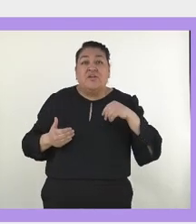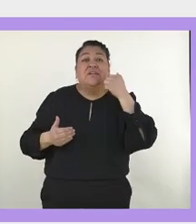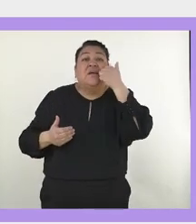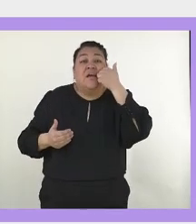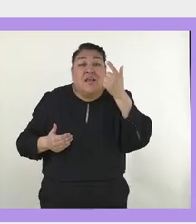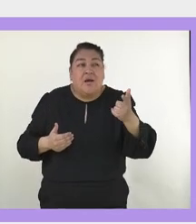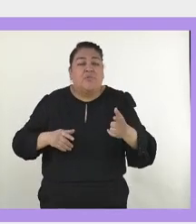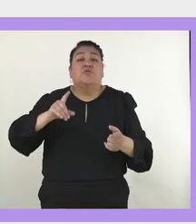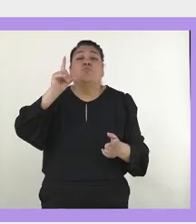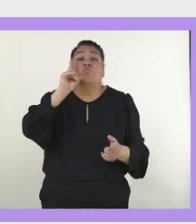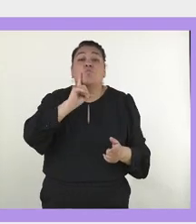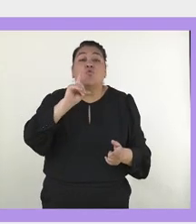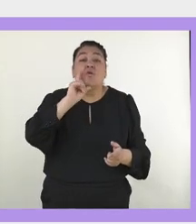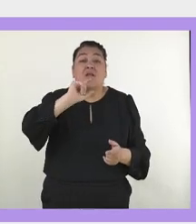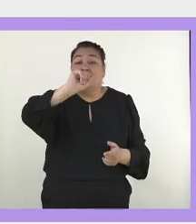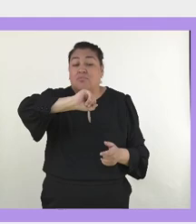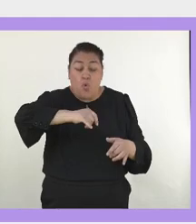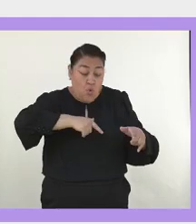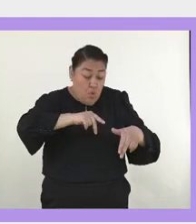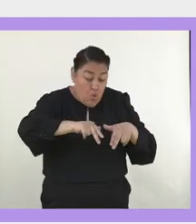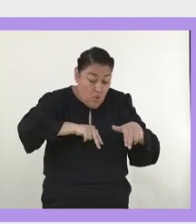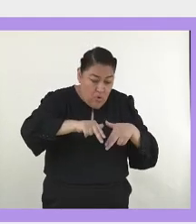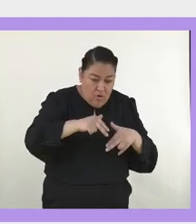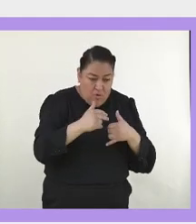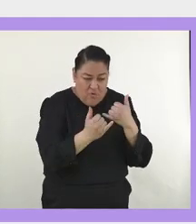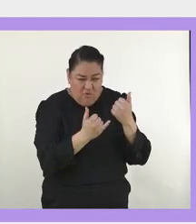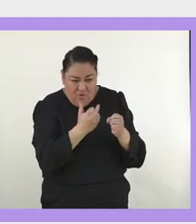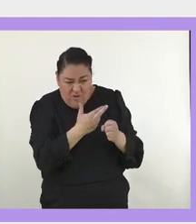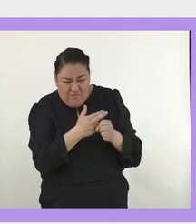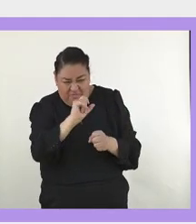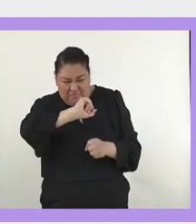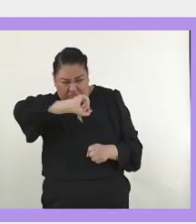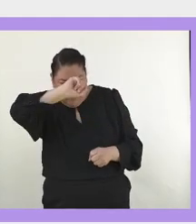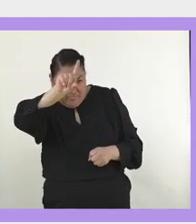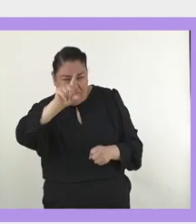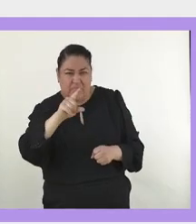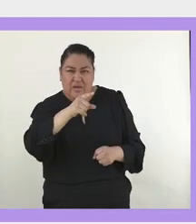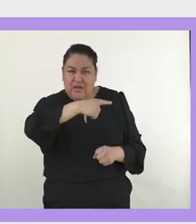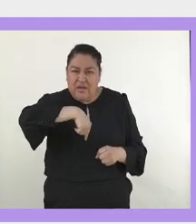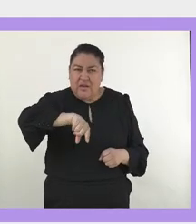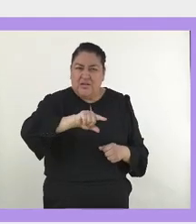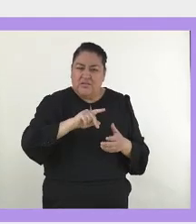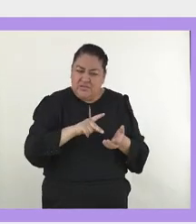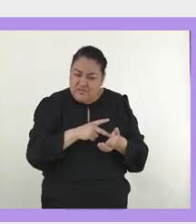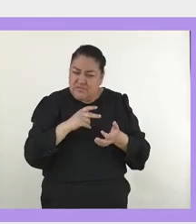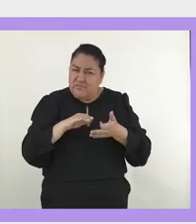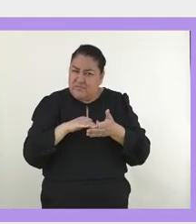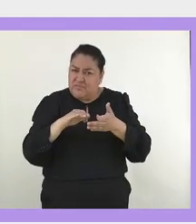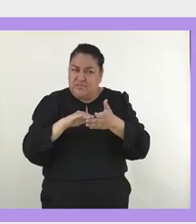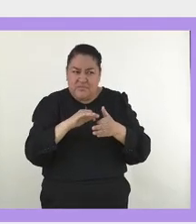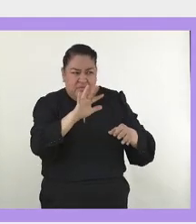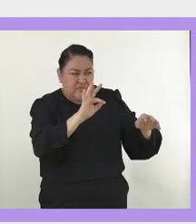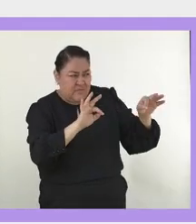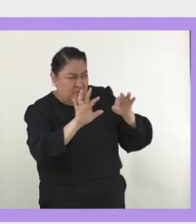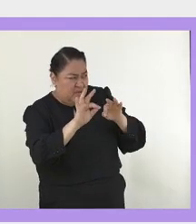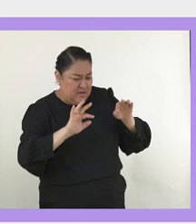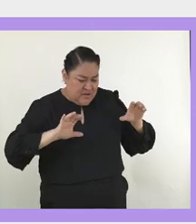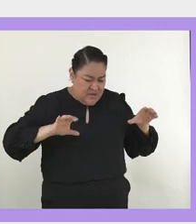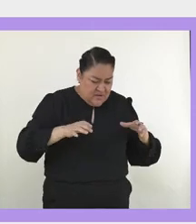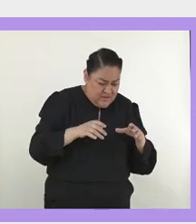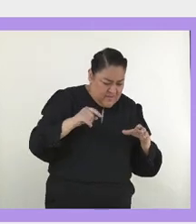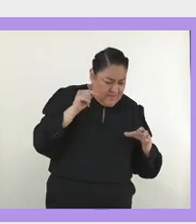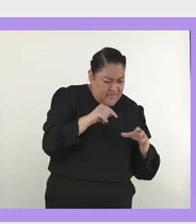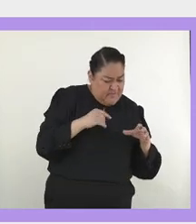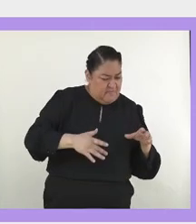talentosas a un espacio seguro profesional continuo donde puedan estar jugando como